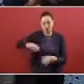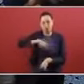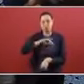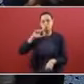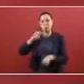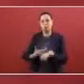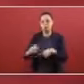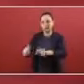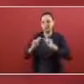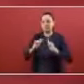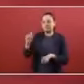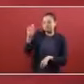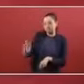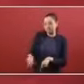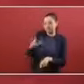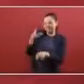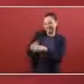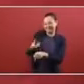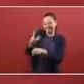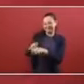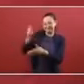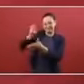los ajustes y